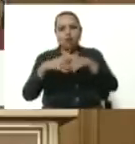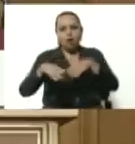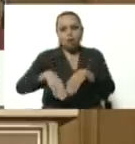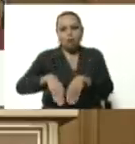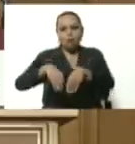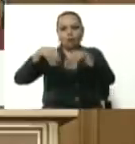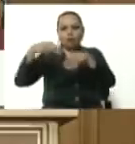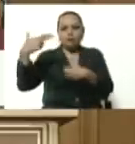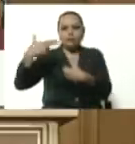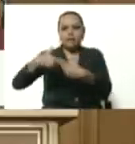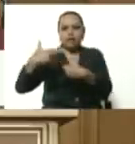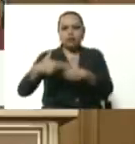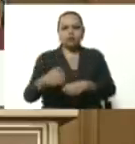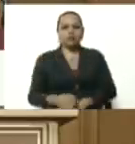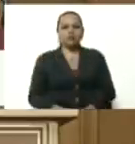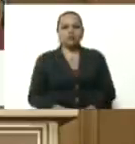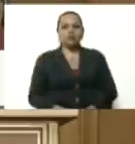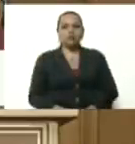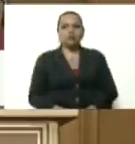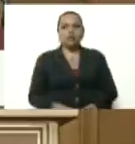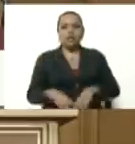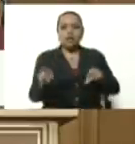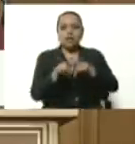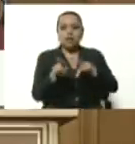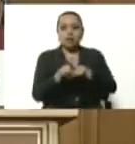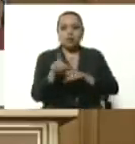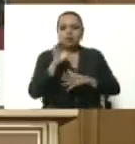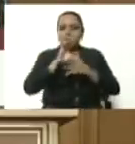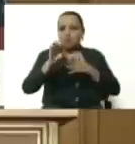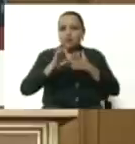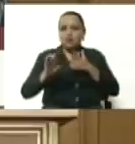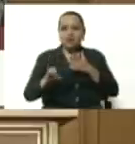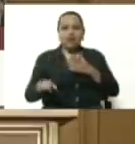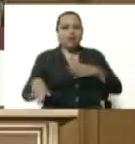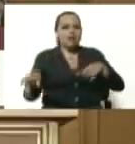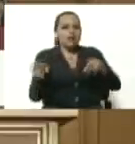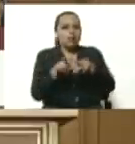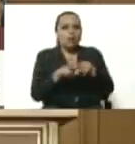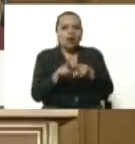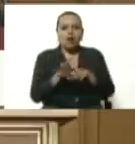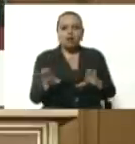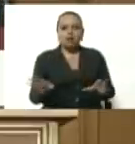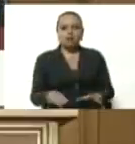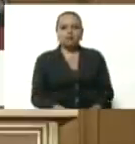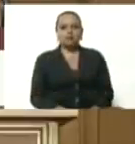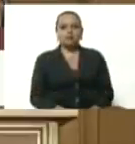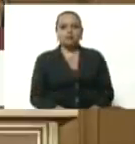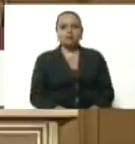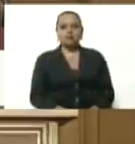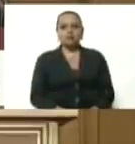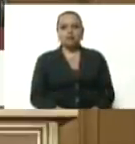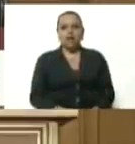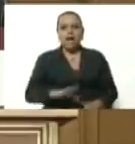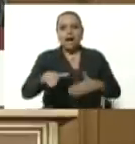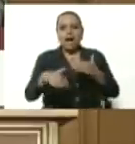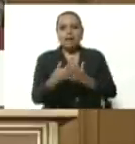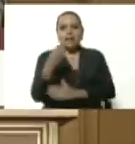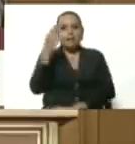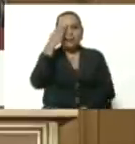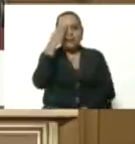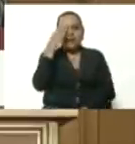estas grandes transnacionales, estamos hablando de una estrategia exactamente igual. Hasta la piratería la